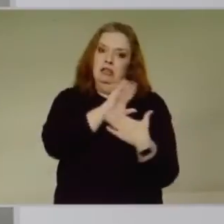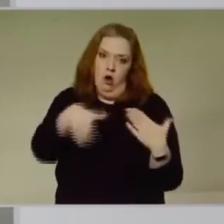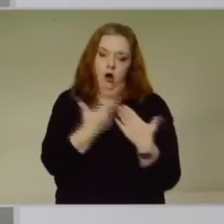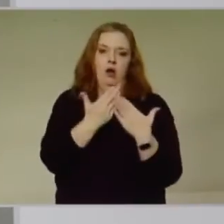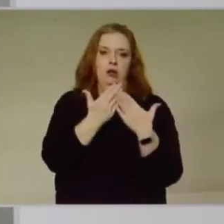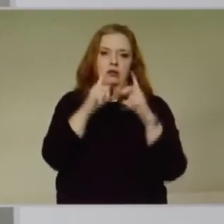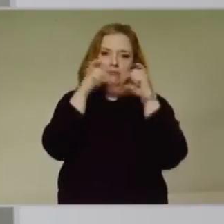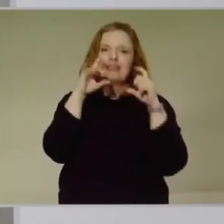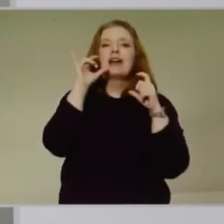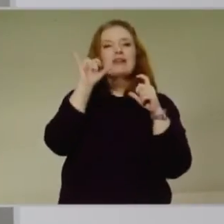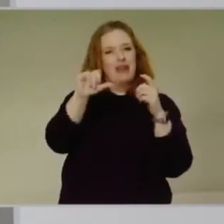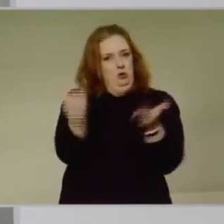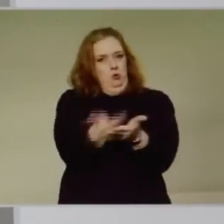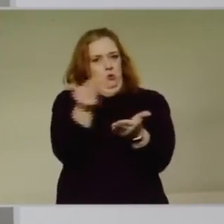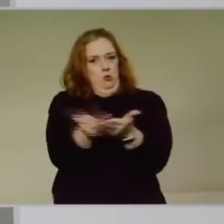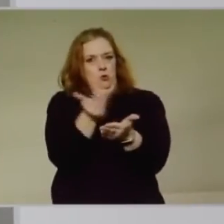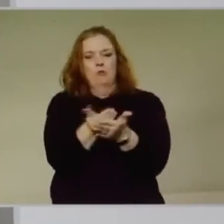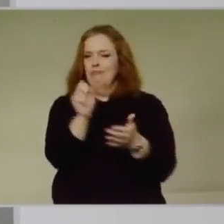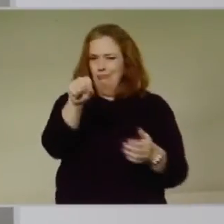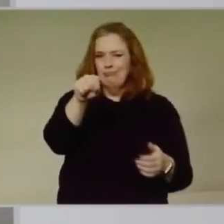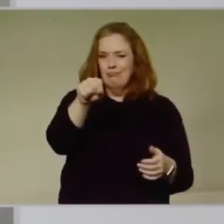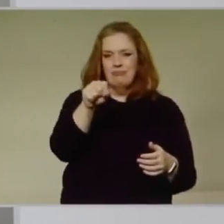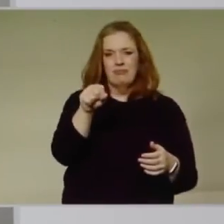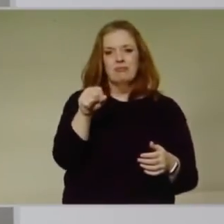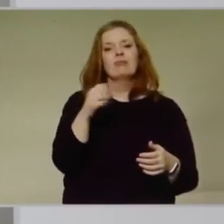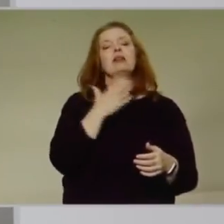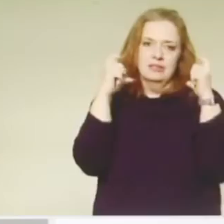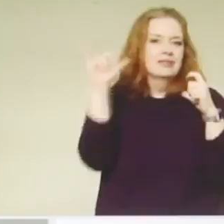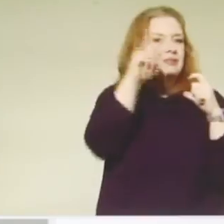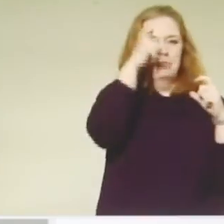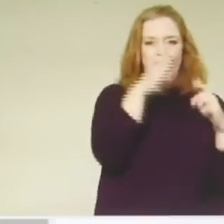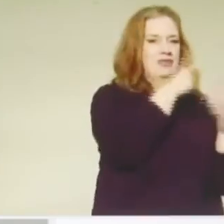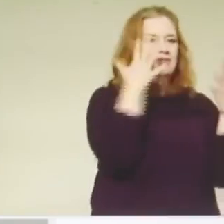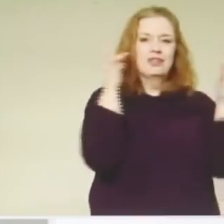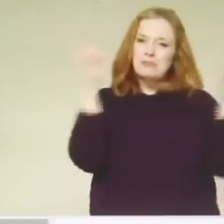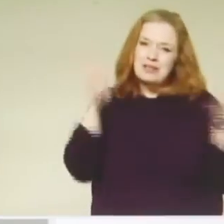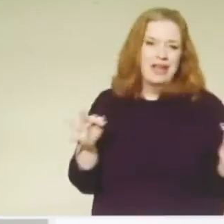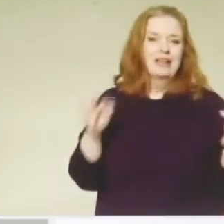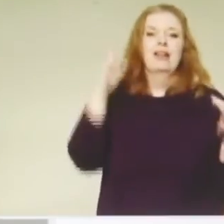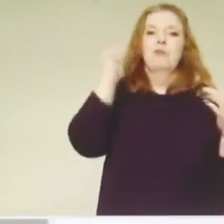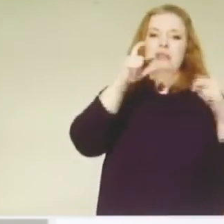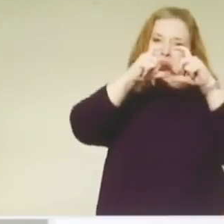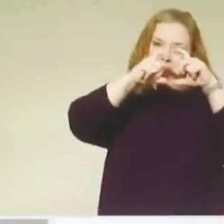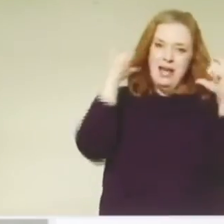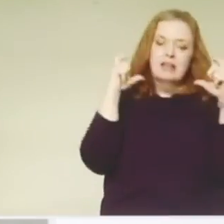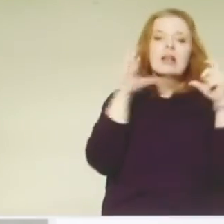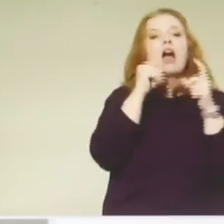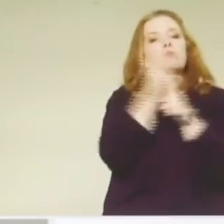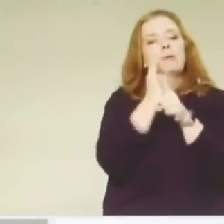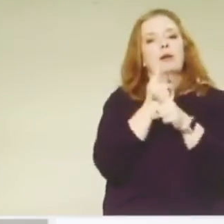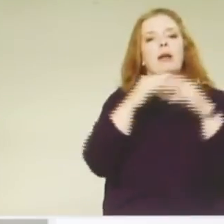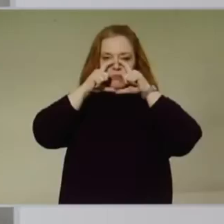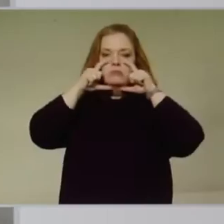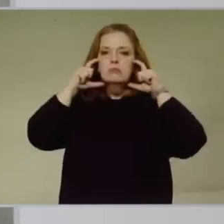nuestras mascarillas para protegerlos a ustedes. Por favor, usen sus mascarillas para protegernos a nosotros. Y úsenla correctamente. Úsenla sobre la nariz y